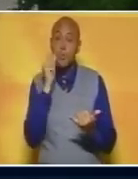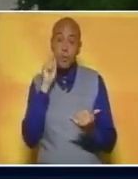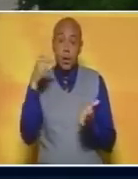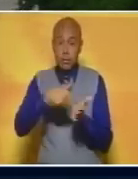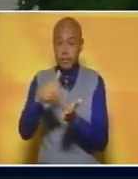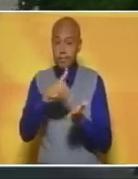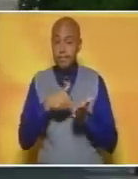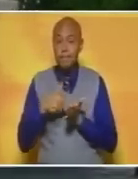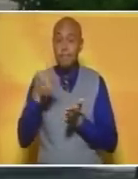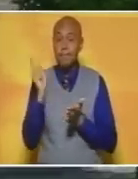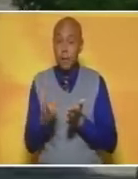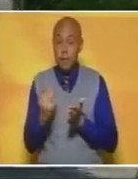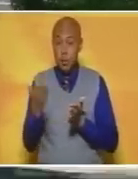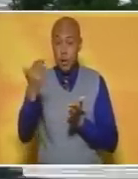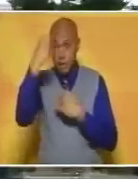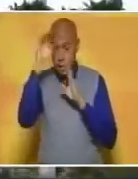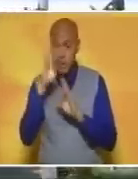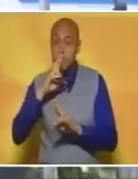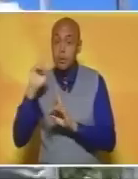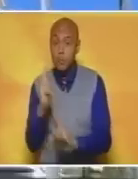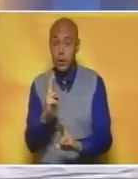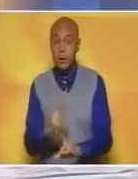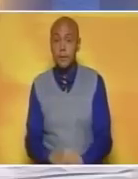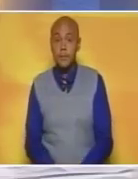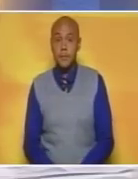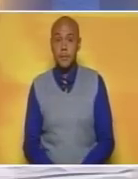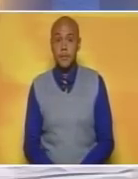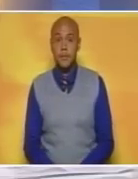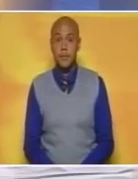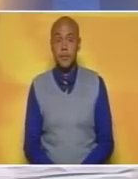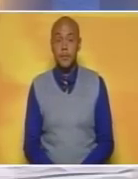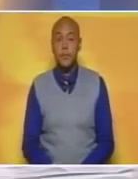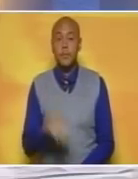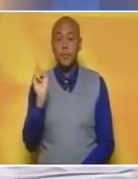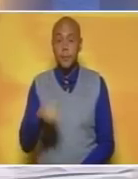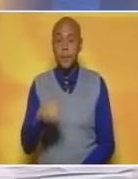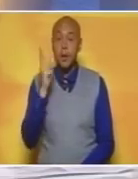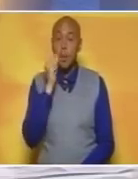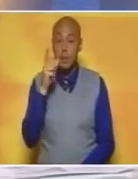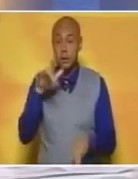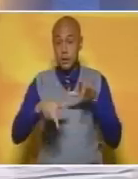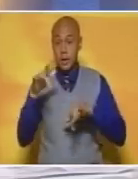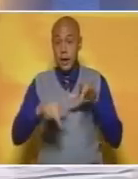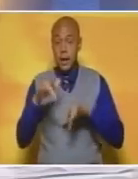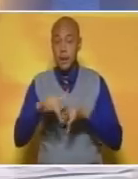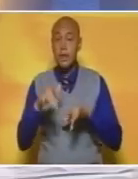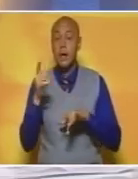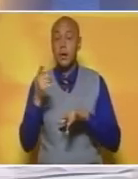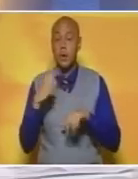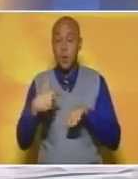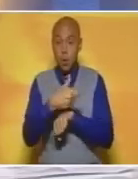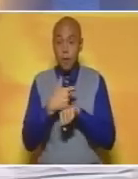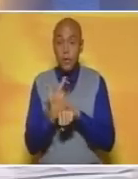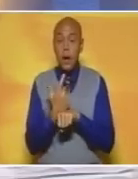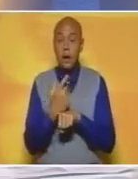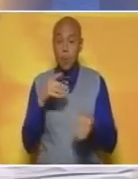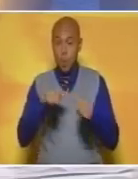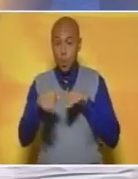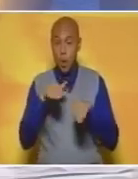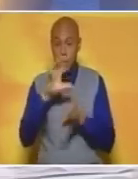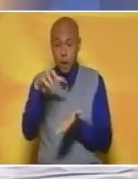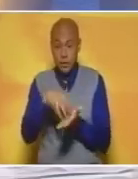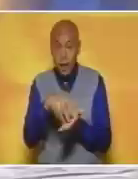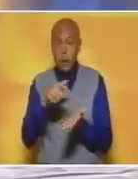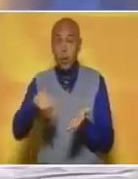ciudadanas deben priorizarse. El secretario general del Gobierno del Estado Cojedes, Alberto Fermín